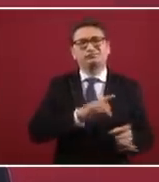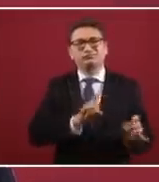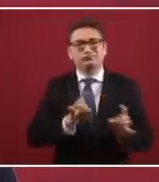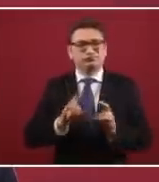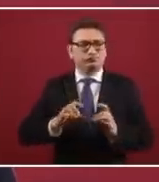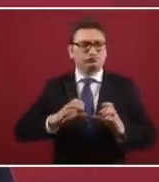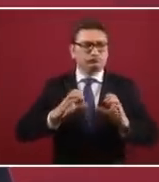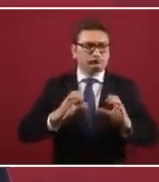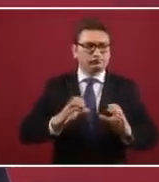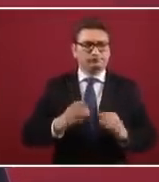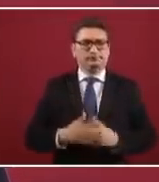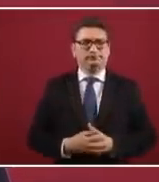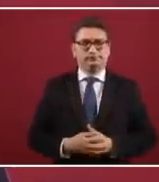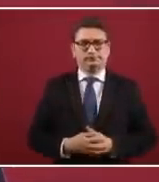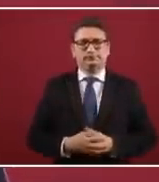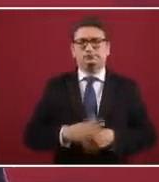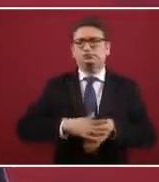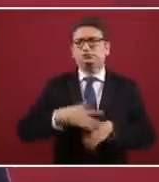porque